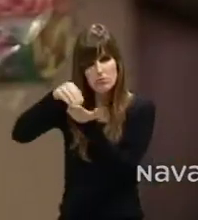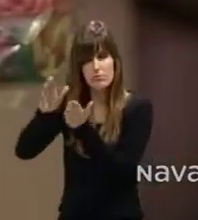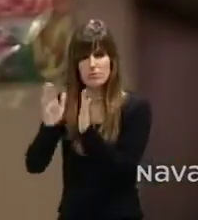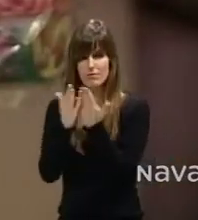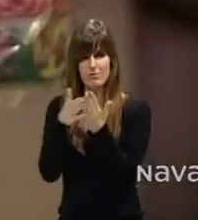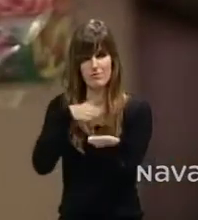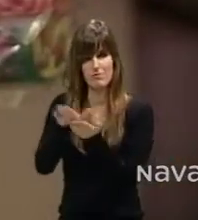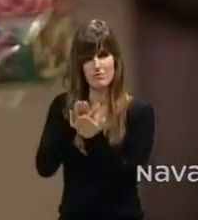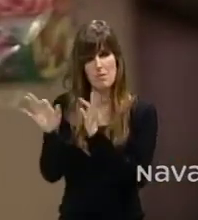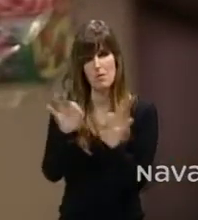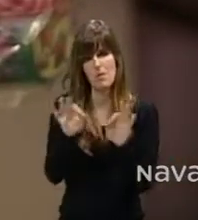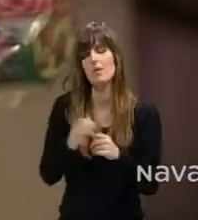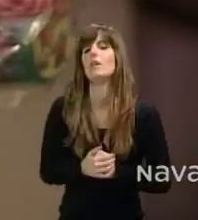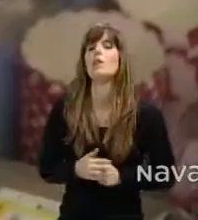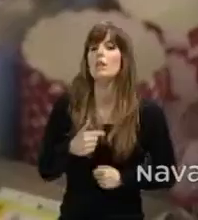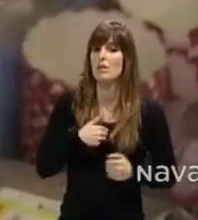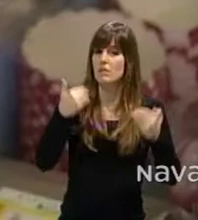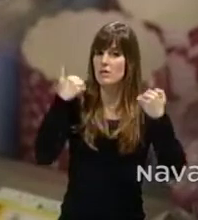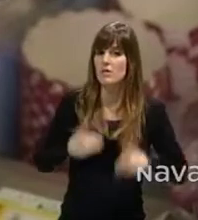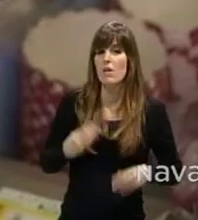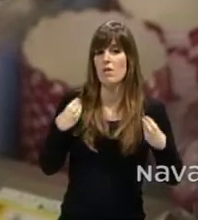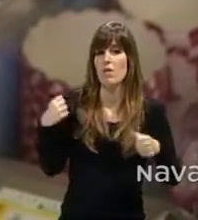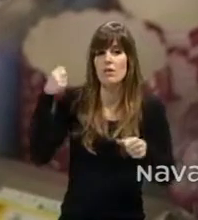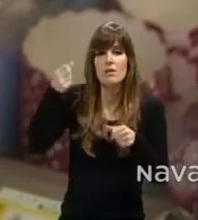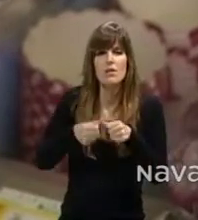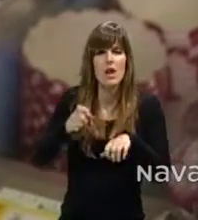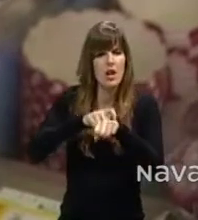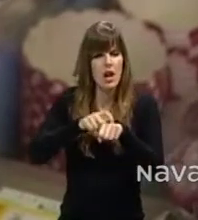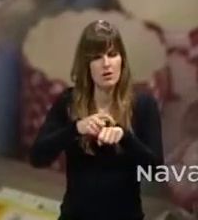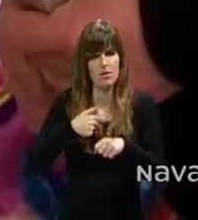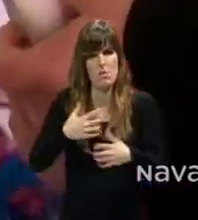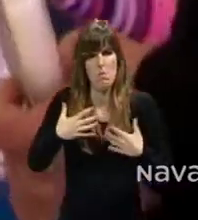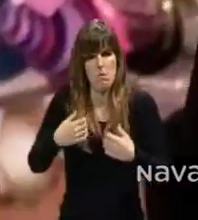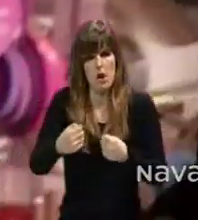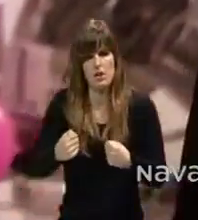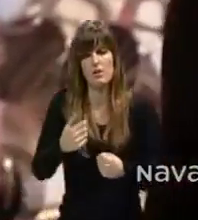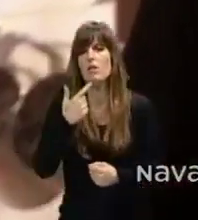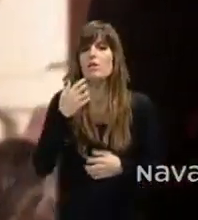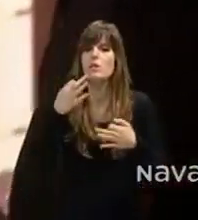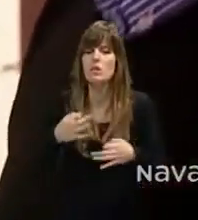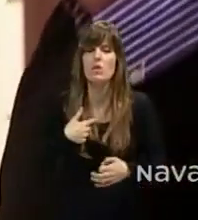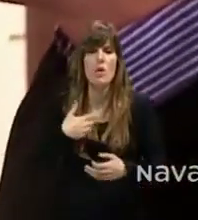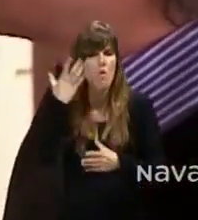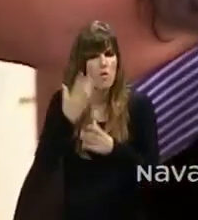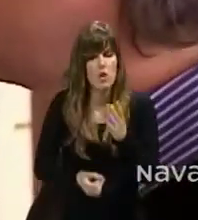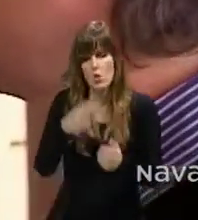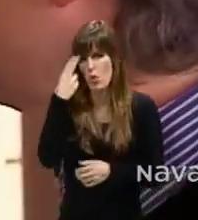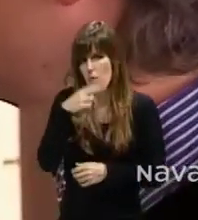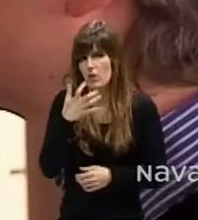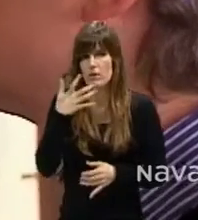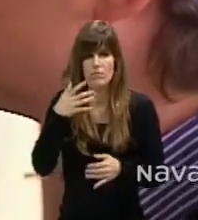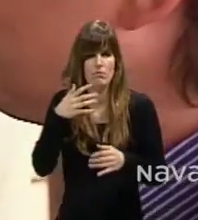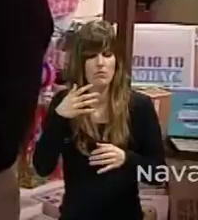sido muy lanzada. Sí que es verdad que nunca me han dicho, no hagas esto, si me estrello, me estrello sola, como os suelo decir.